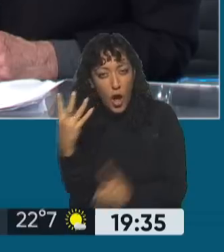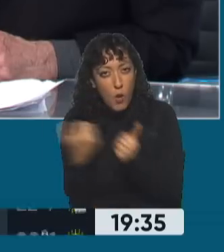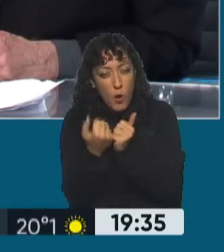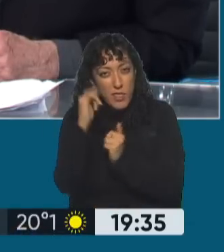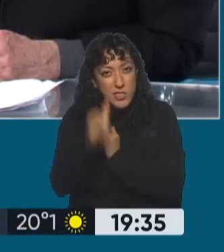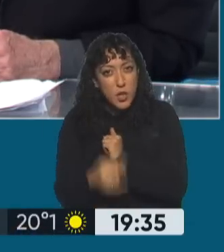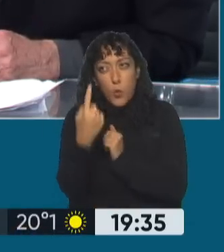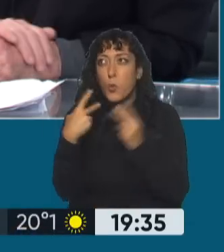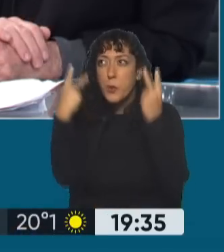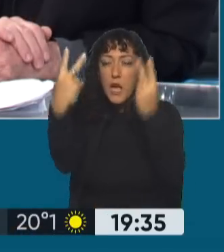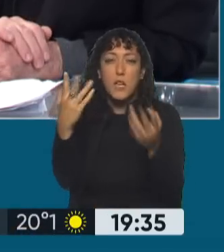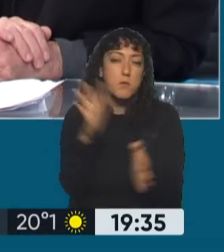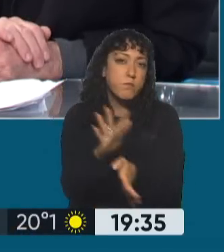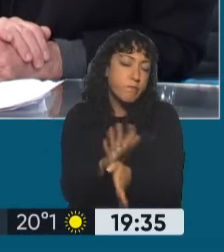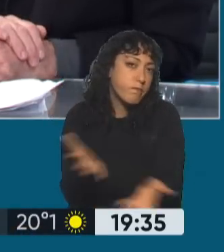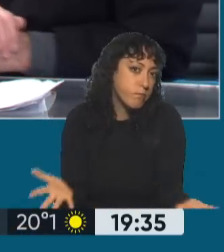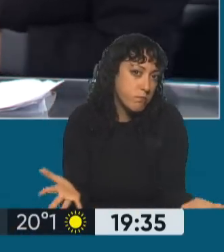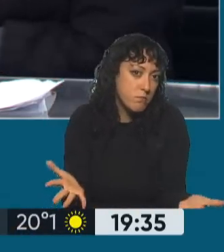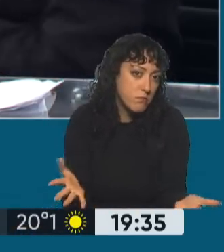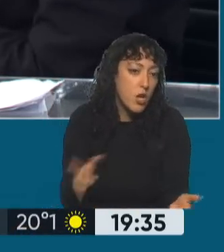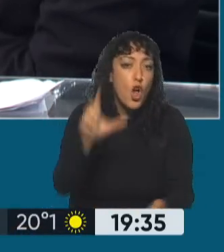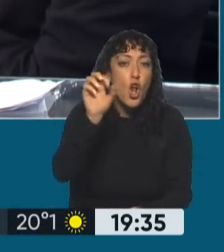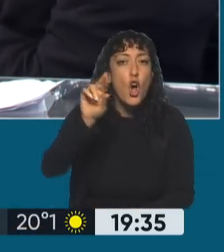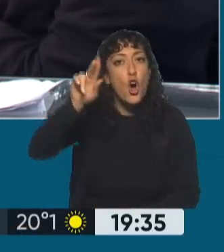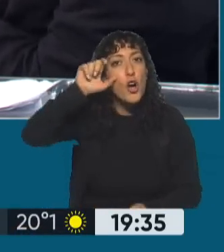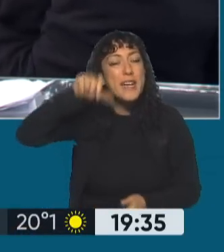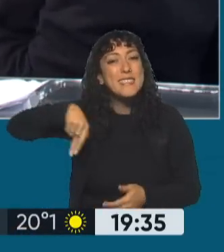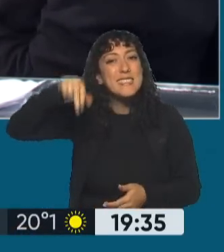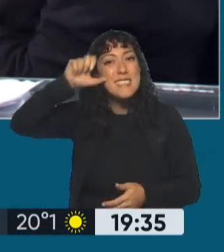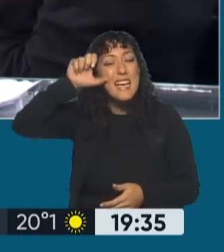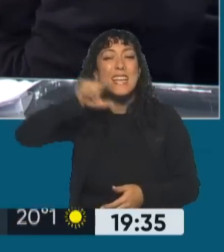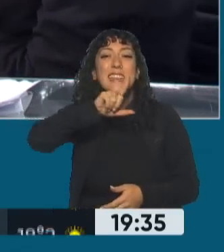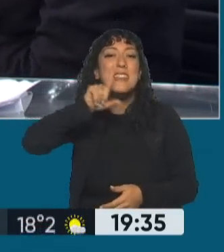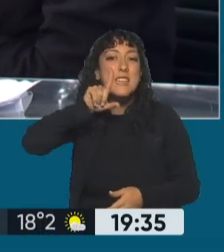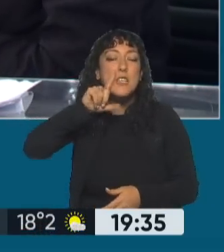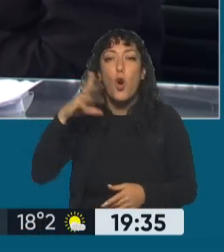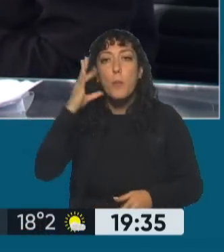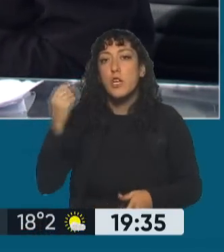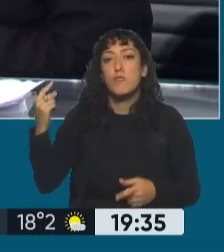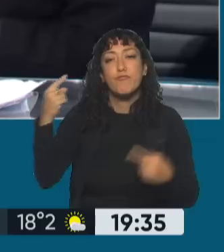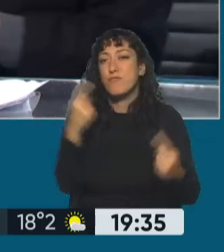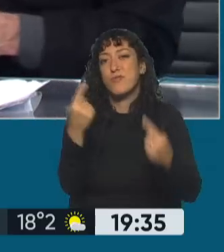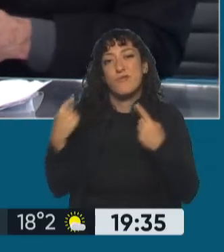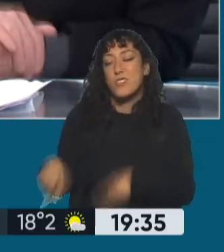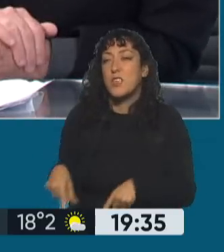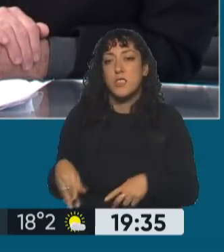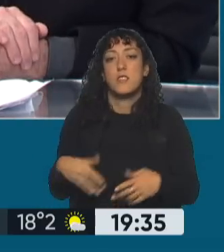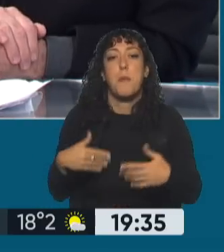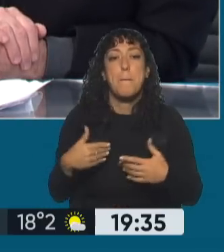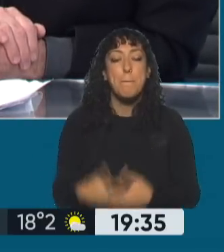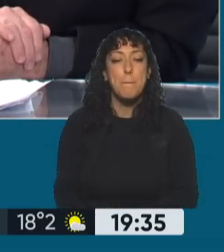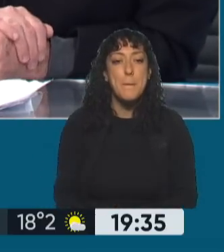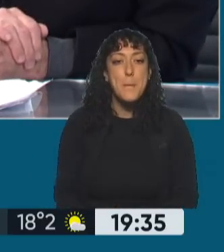está de viaje... Sí, bueno... Es con Lorenzetti en este caso, hay allí diferencias, a tal punto, insisto, con